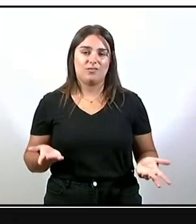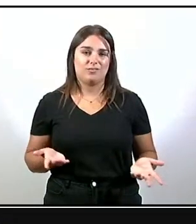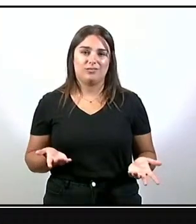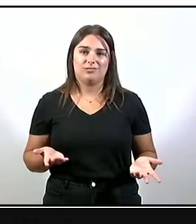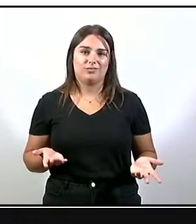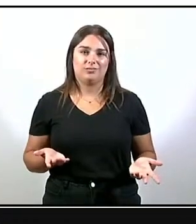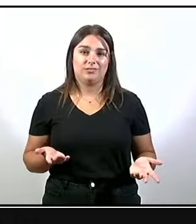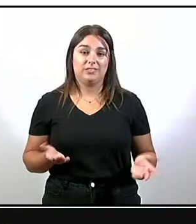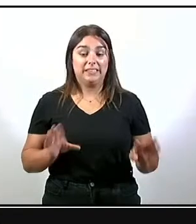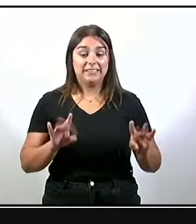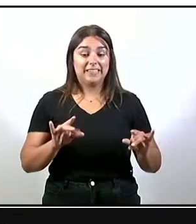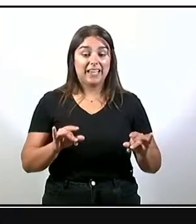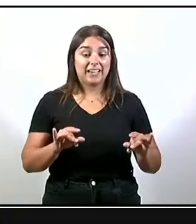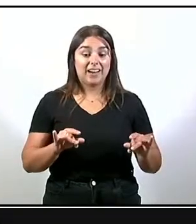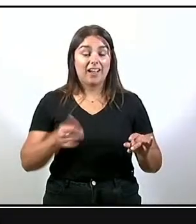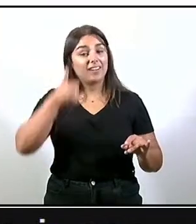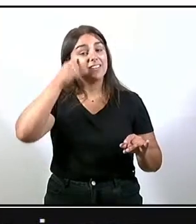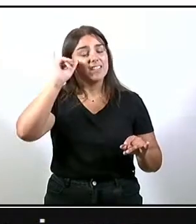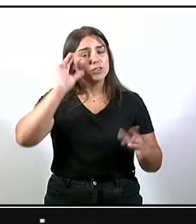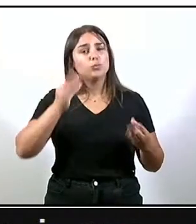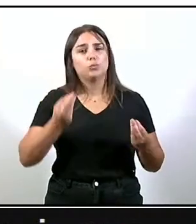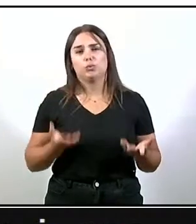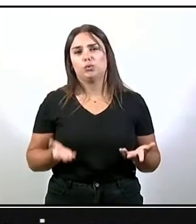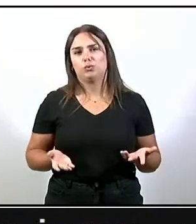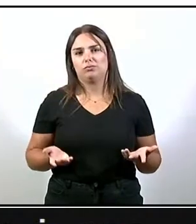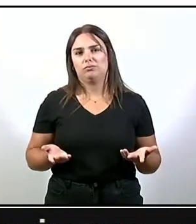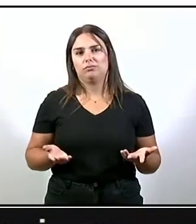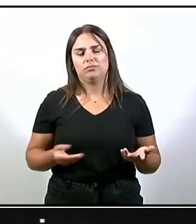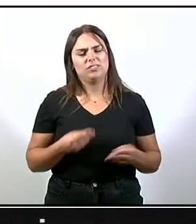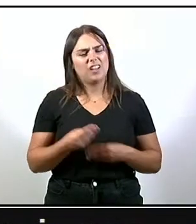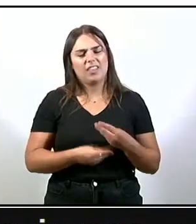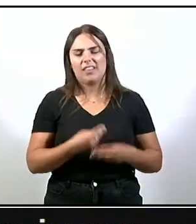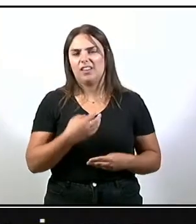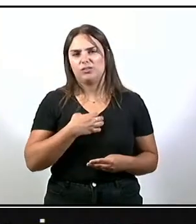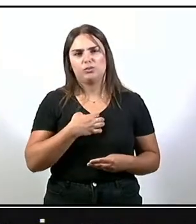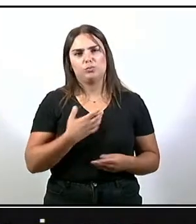Y esta tierra no es para jugar con ella al Monopoly, ¿eh? No.